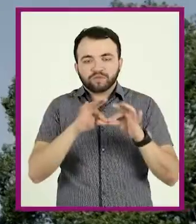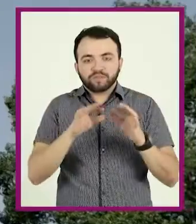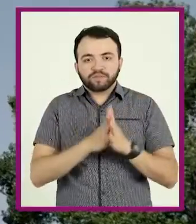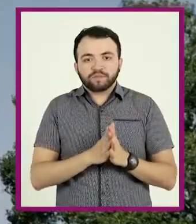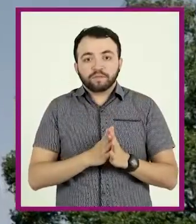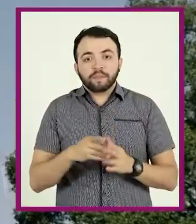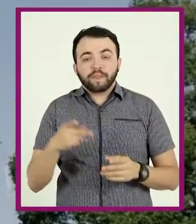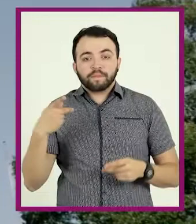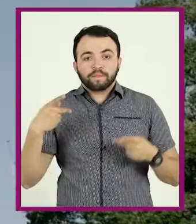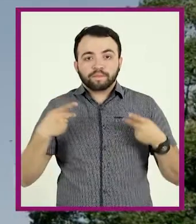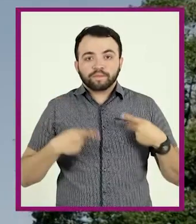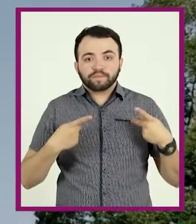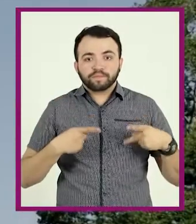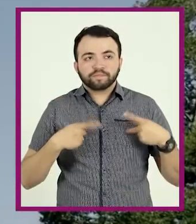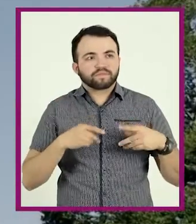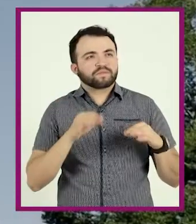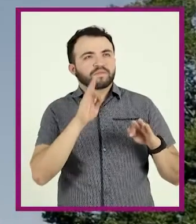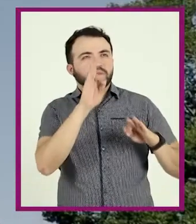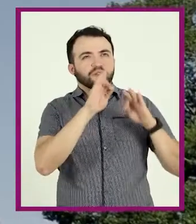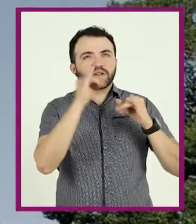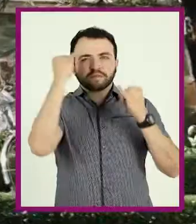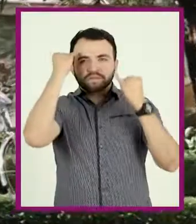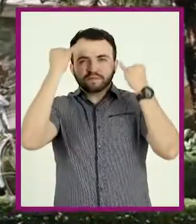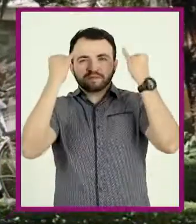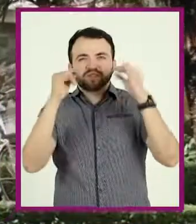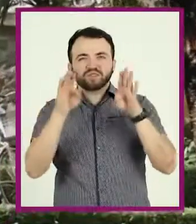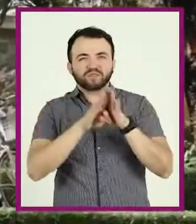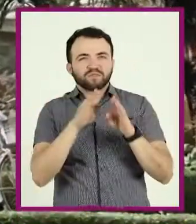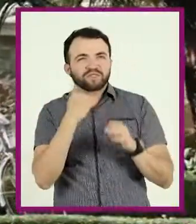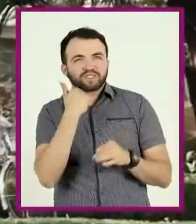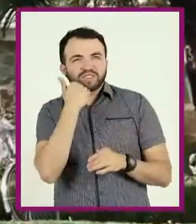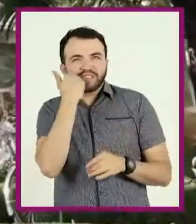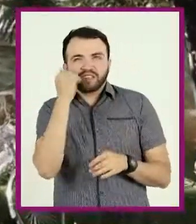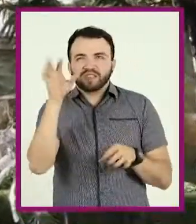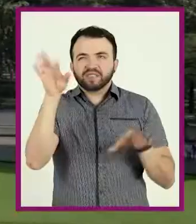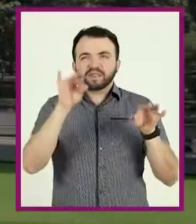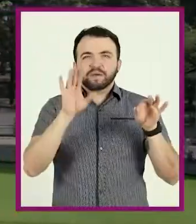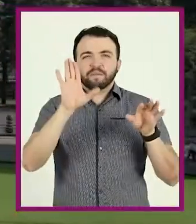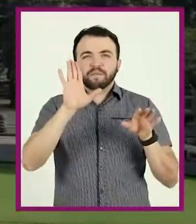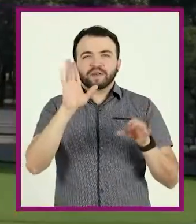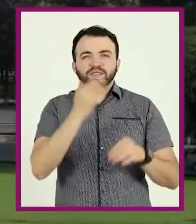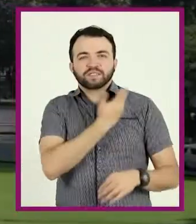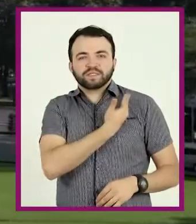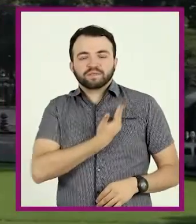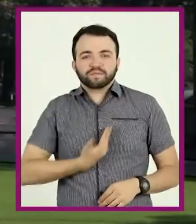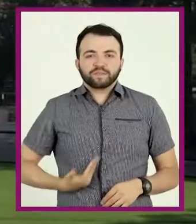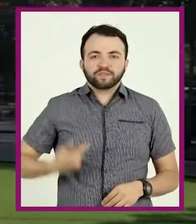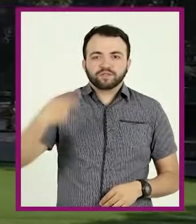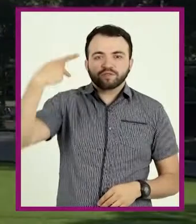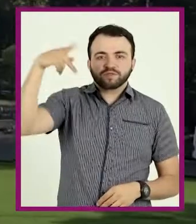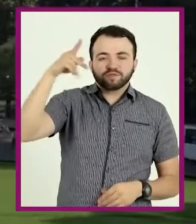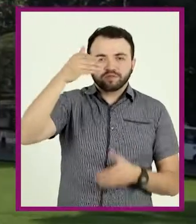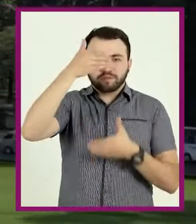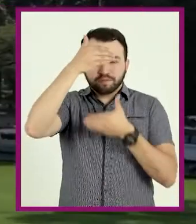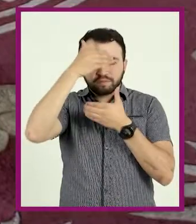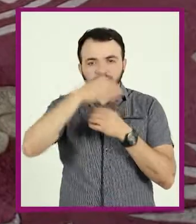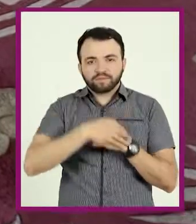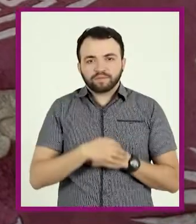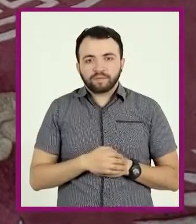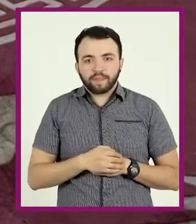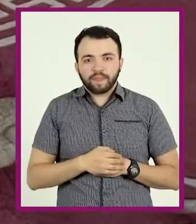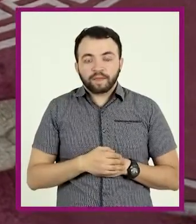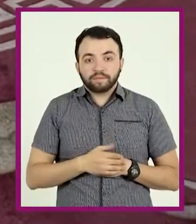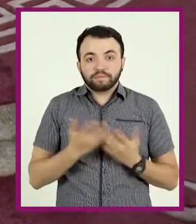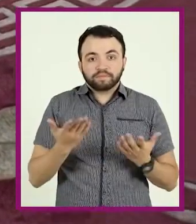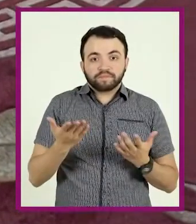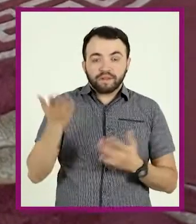insignia de la ciudad. Fue diseñado por el arquitecto Ngo Viet Tu. que lo creó a modo de residencia de los presidentes